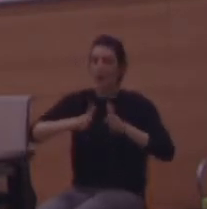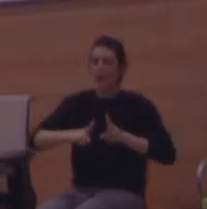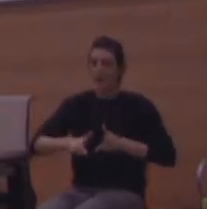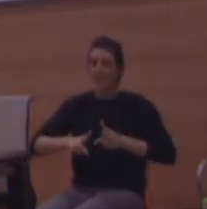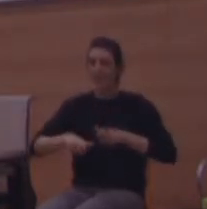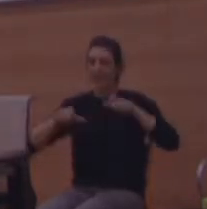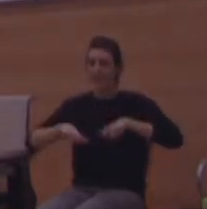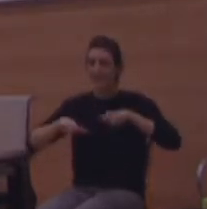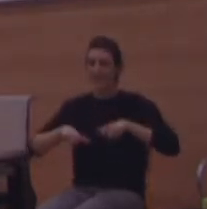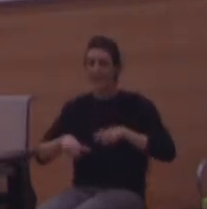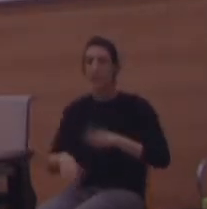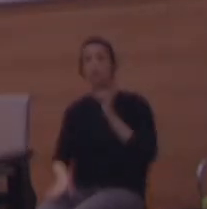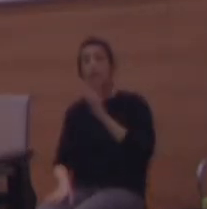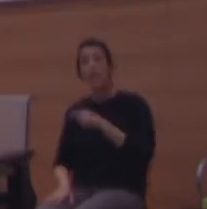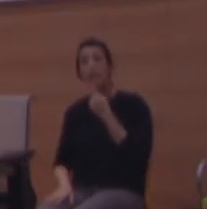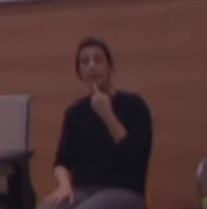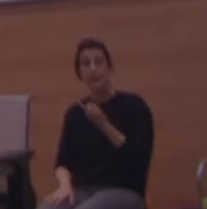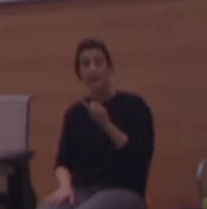unos tejidos de algodón,